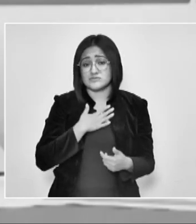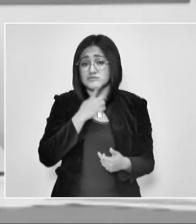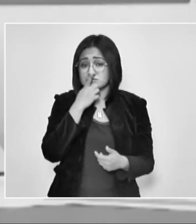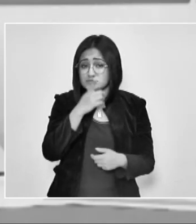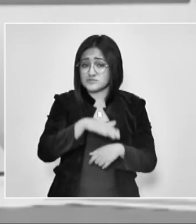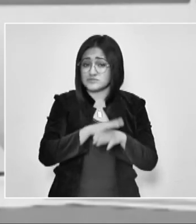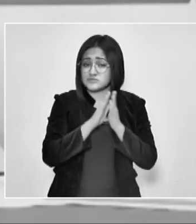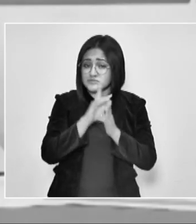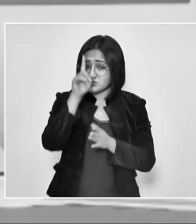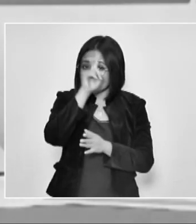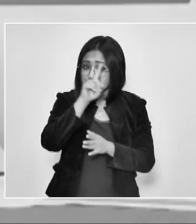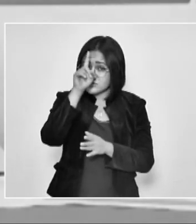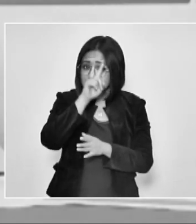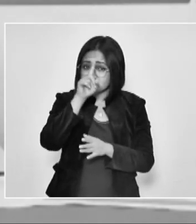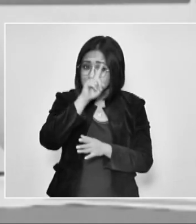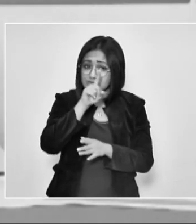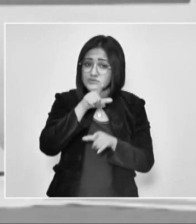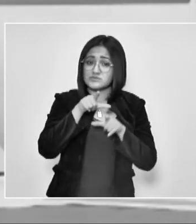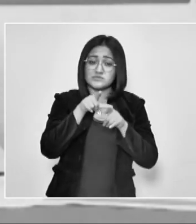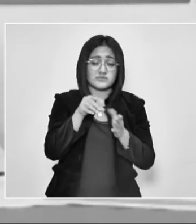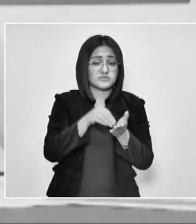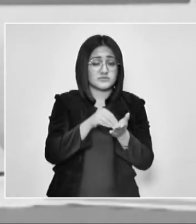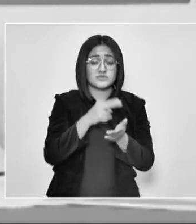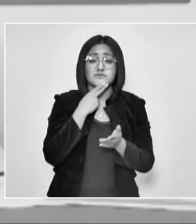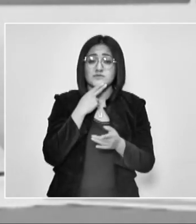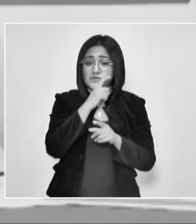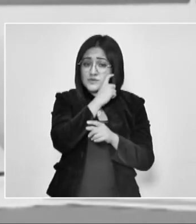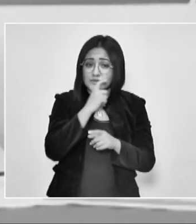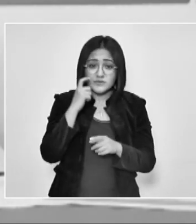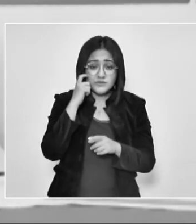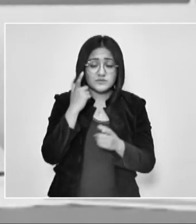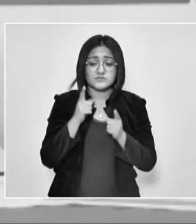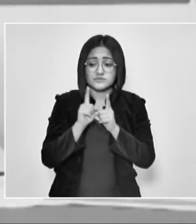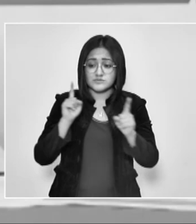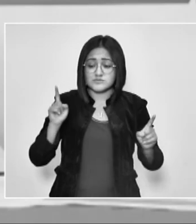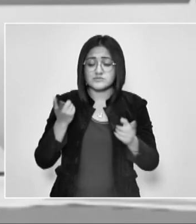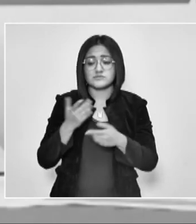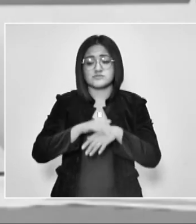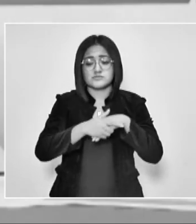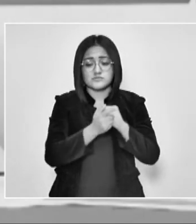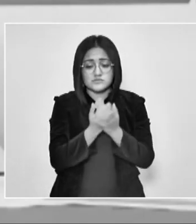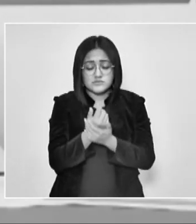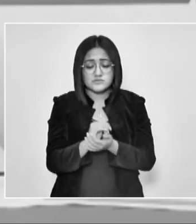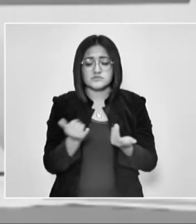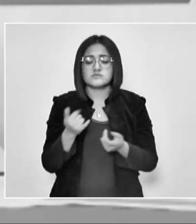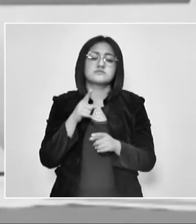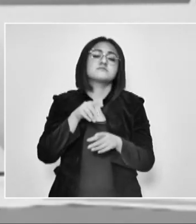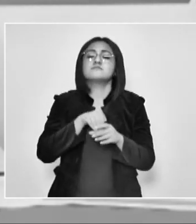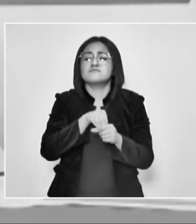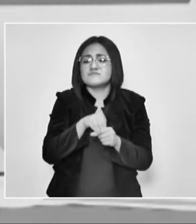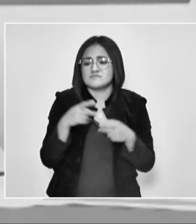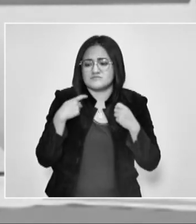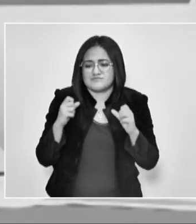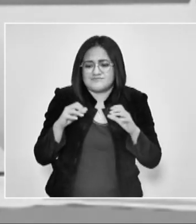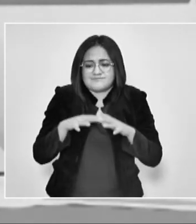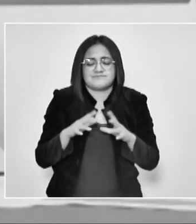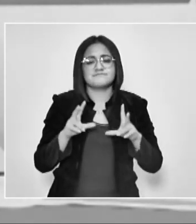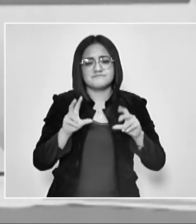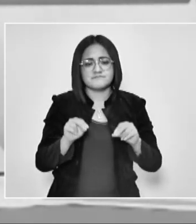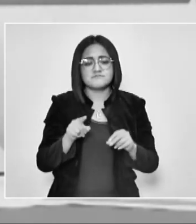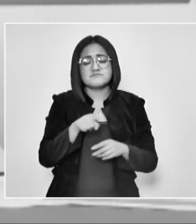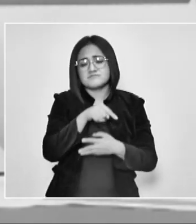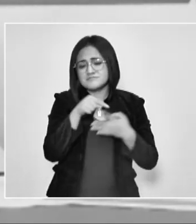incrementándose los contagios. Y es que es importante señalar que aunque ustedes han visto las cifras donde se nota la